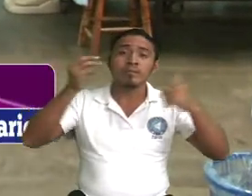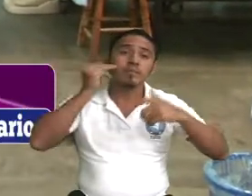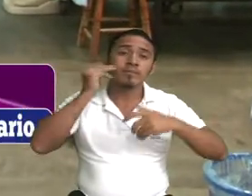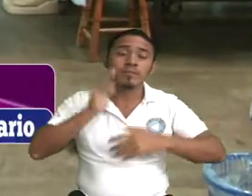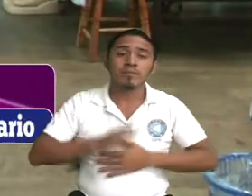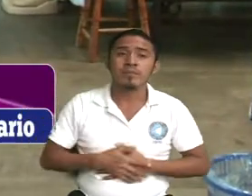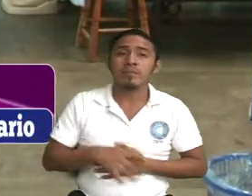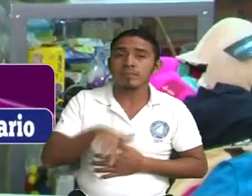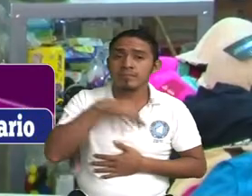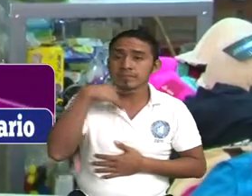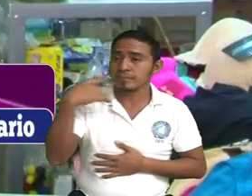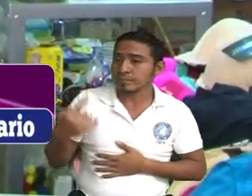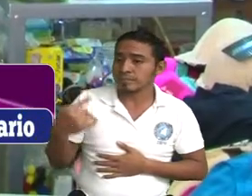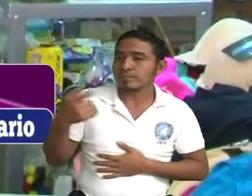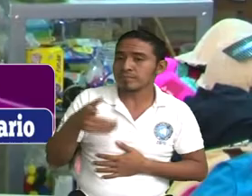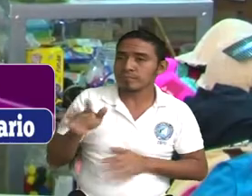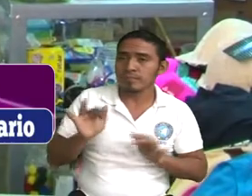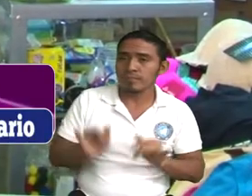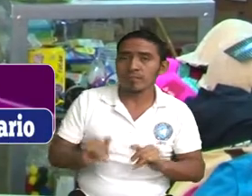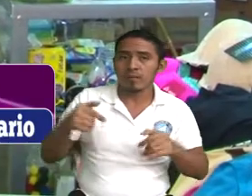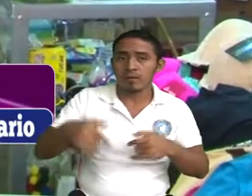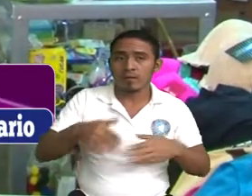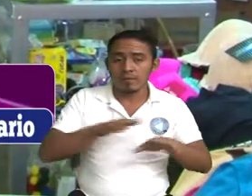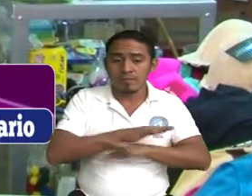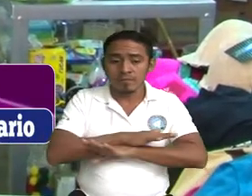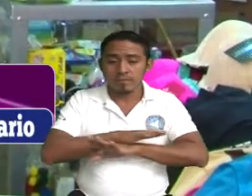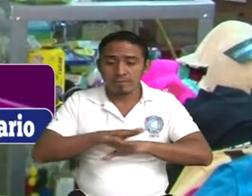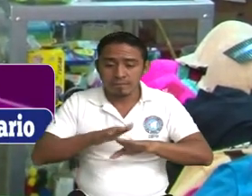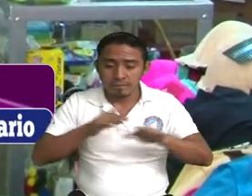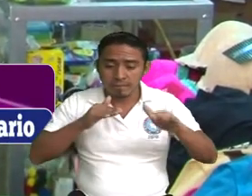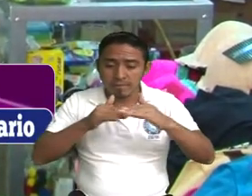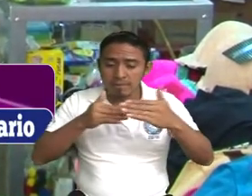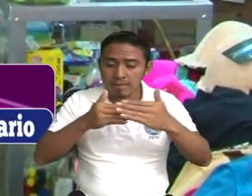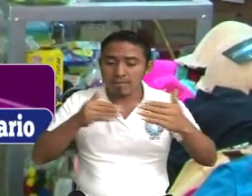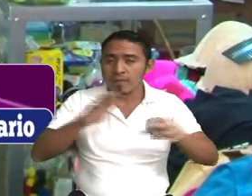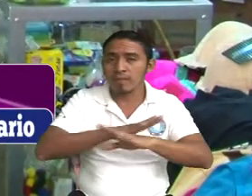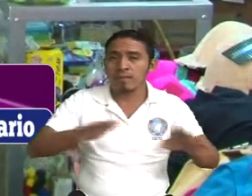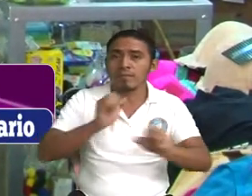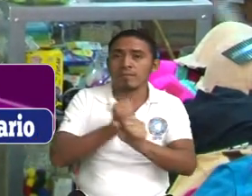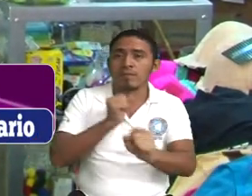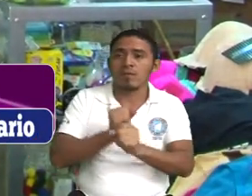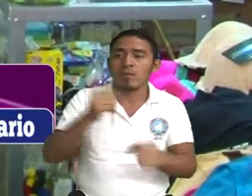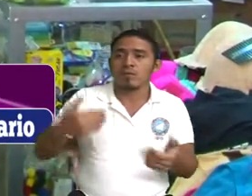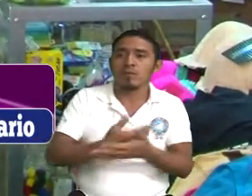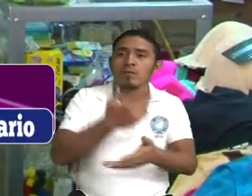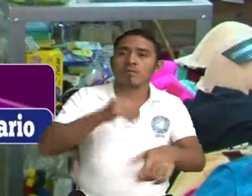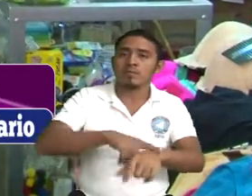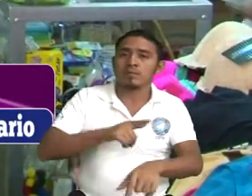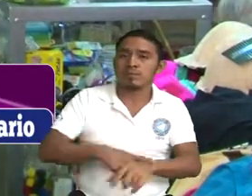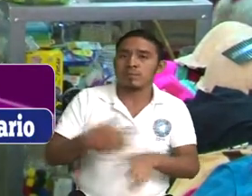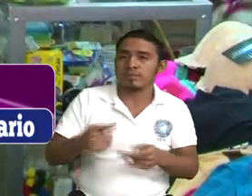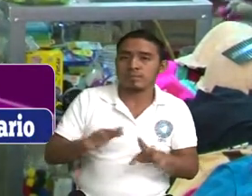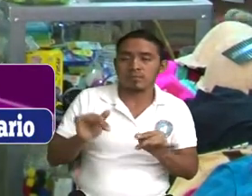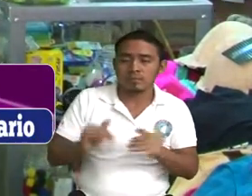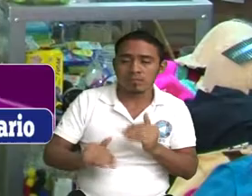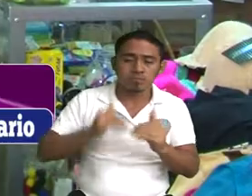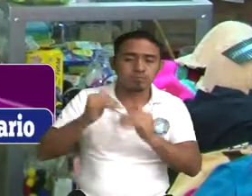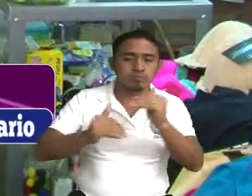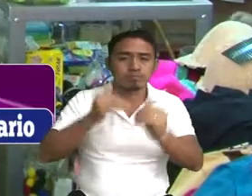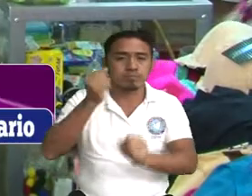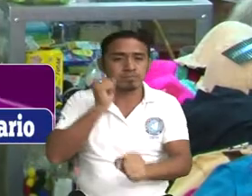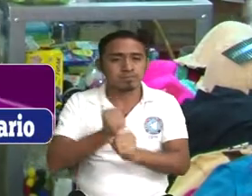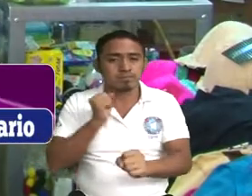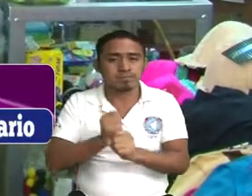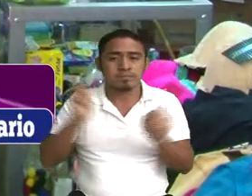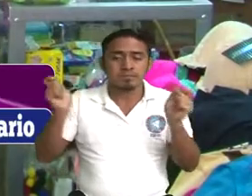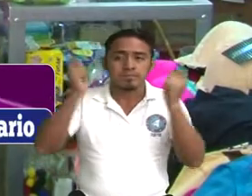bien es cierto es que ahora mismo ustedes ya están cerrando su ciclo de trabajo, obviamente, e inician otro, pero han tenido una gran carga de trabajo en función